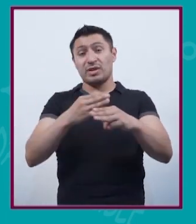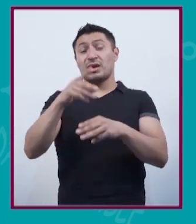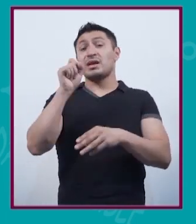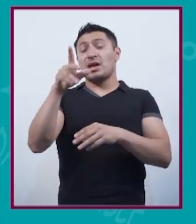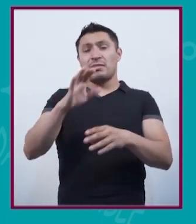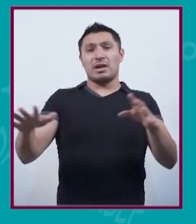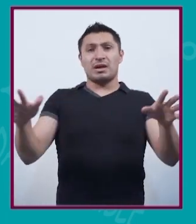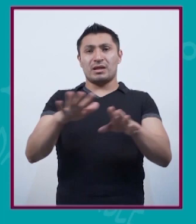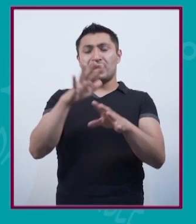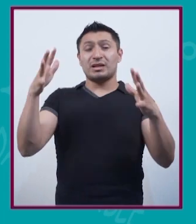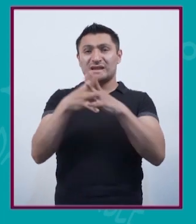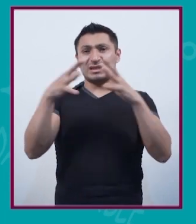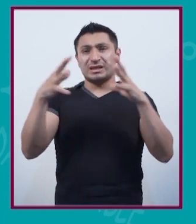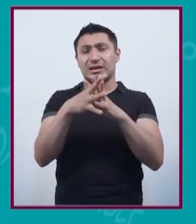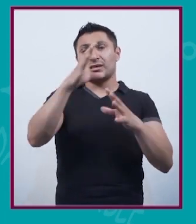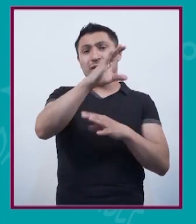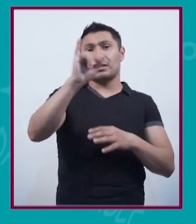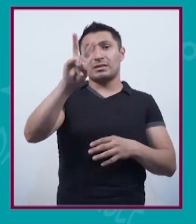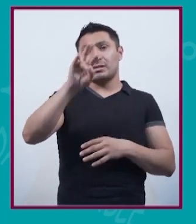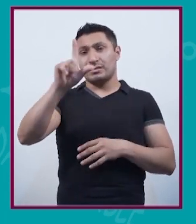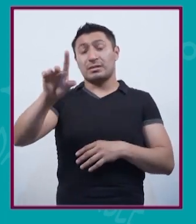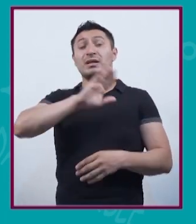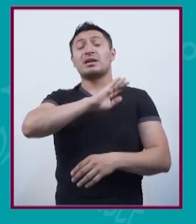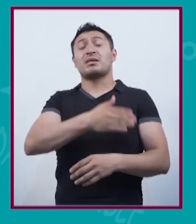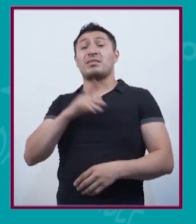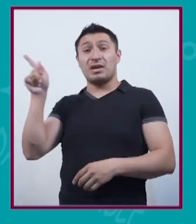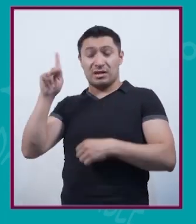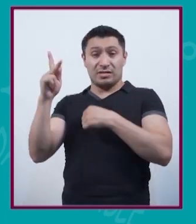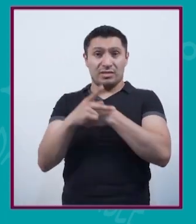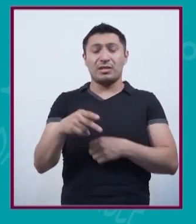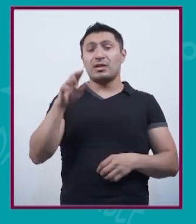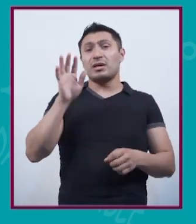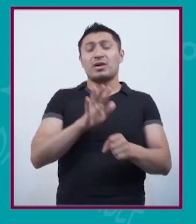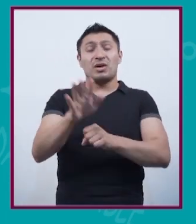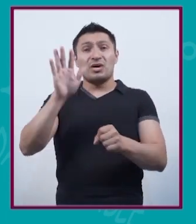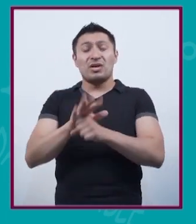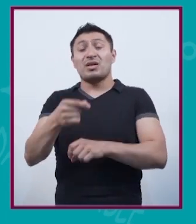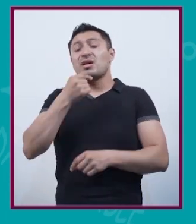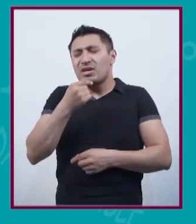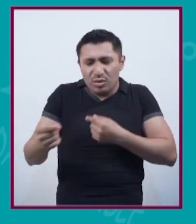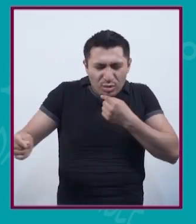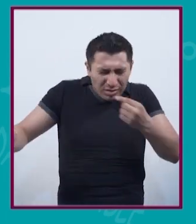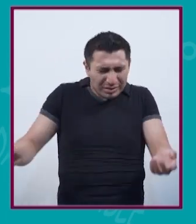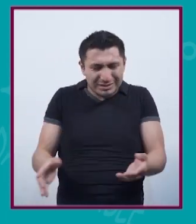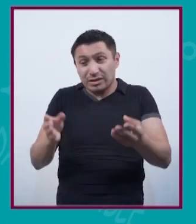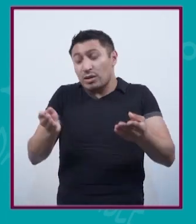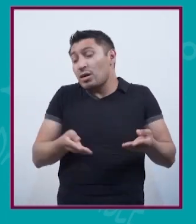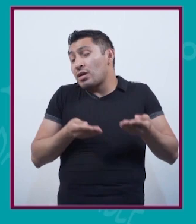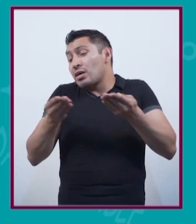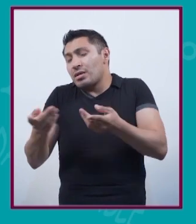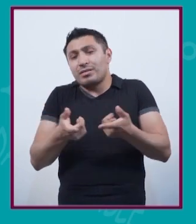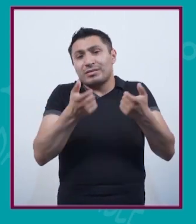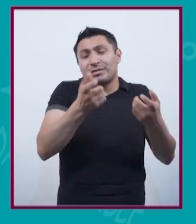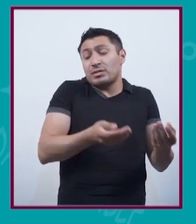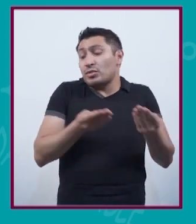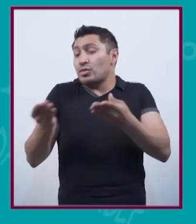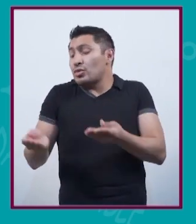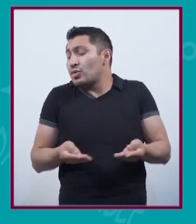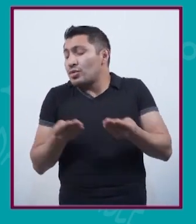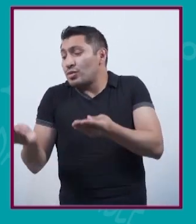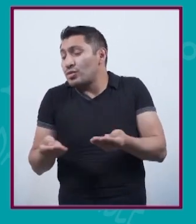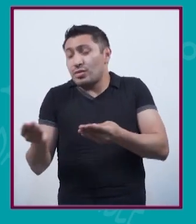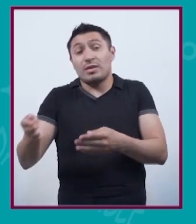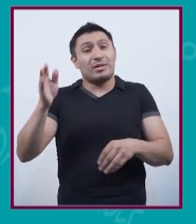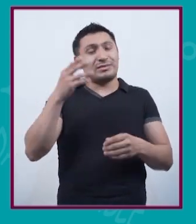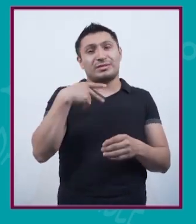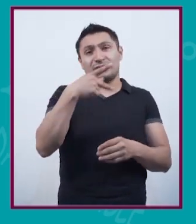derivadas de la Primera y Segunda Guerras Mundiales, incluso de la Guerra Civil Española, a cuyas víctimas más inocentes, es